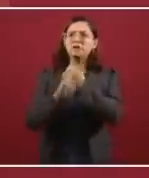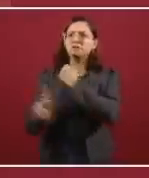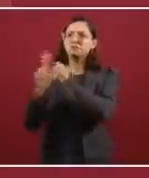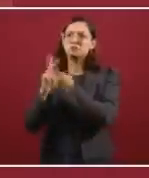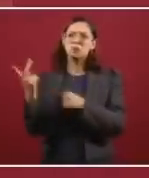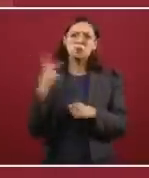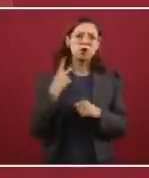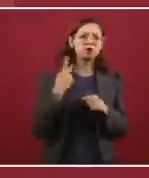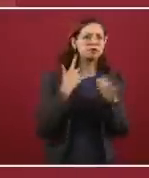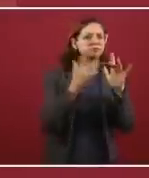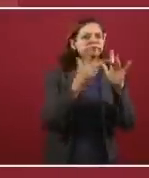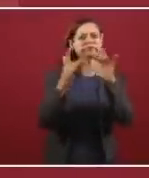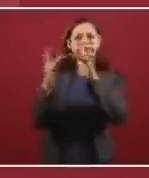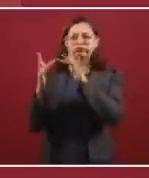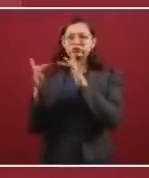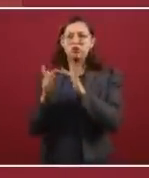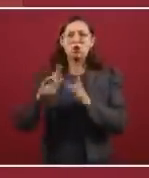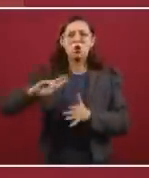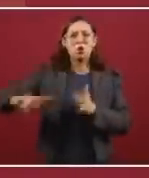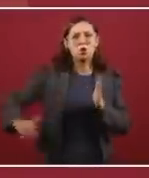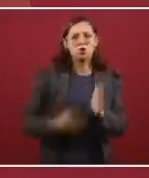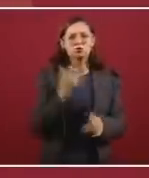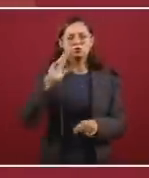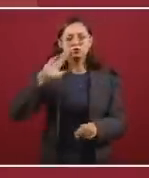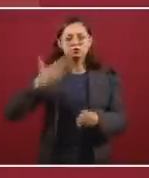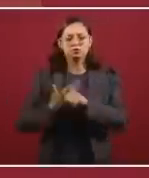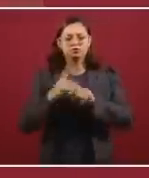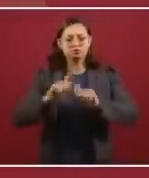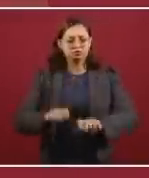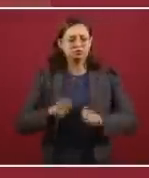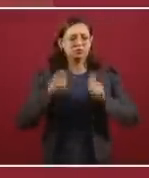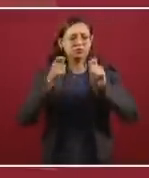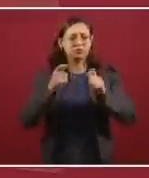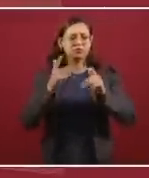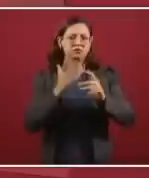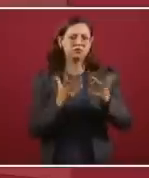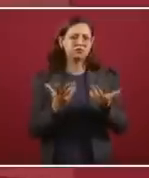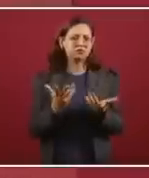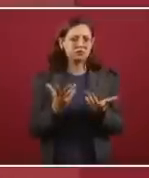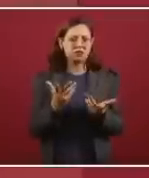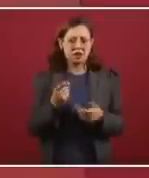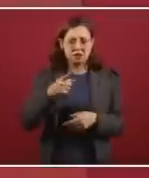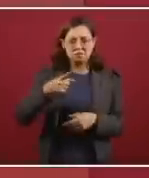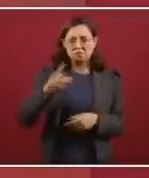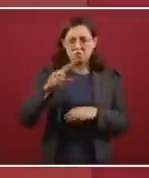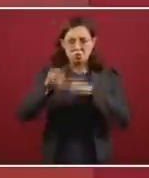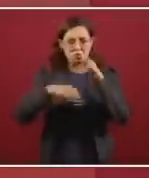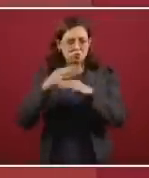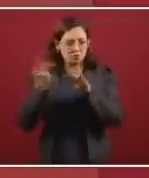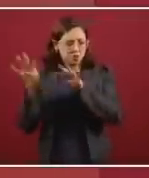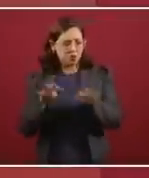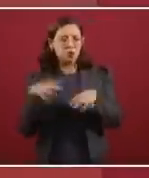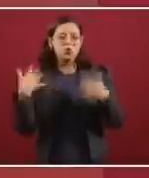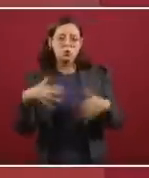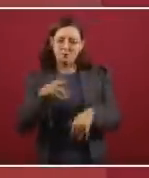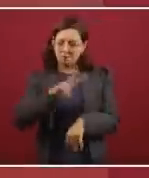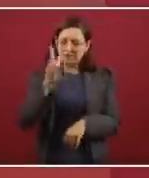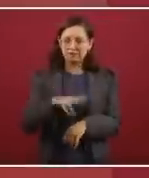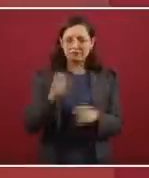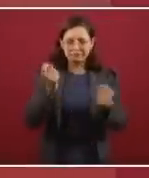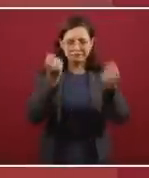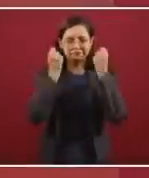a estar en los primeros sitios en el mundo.